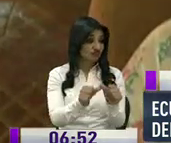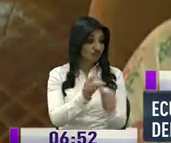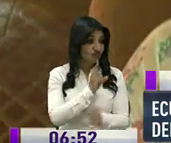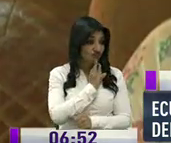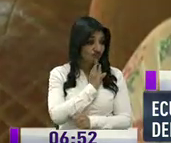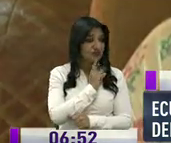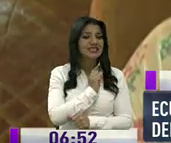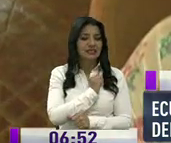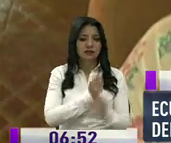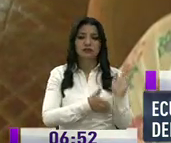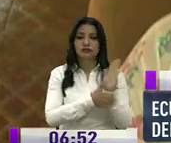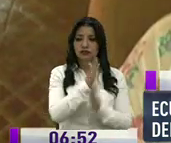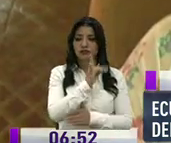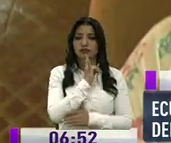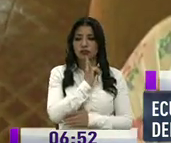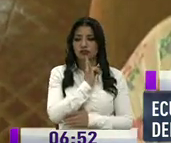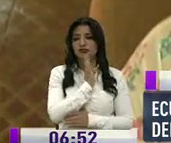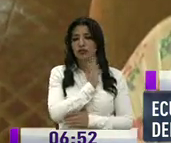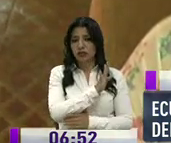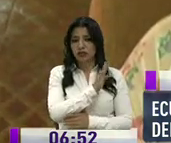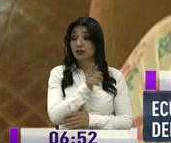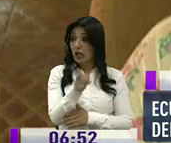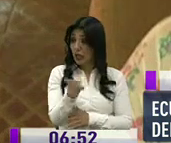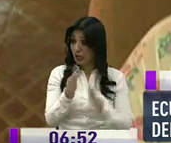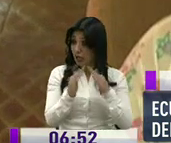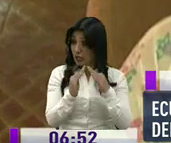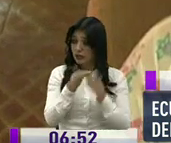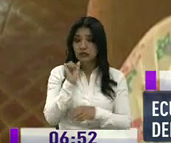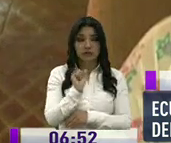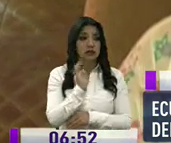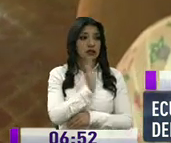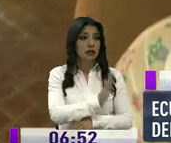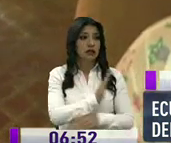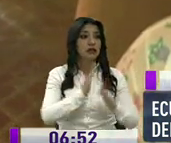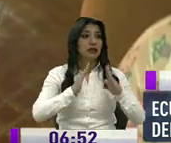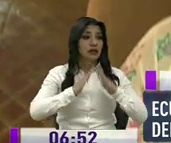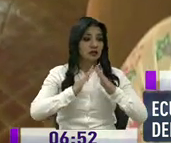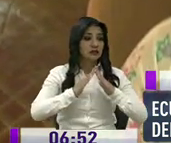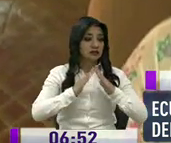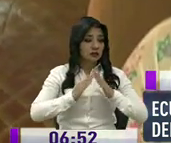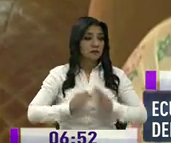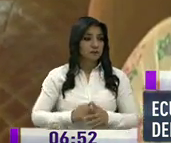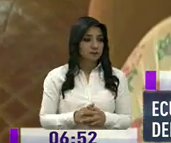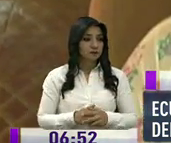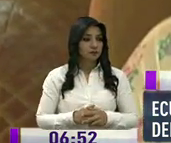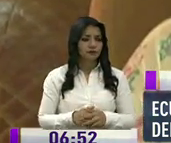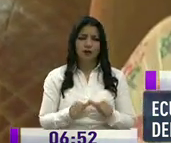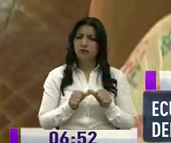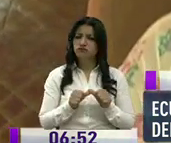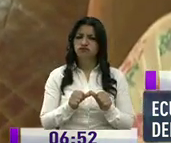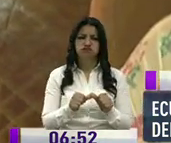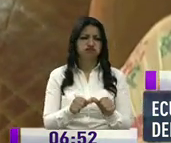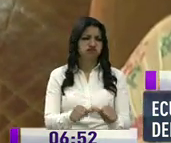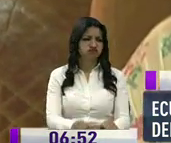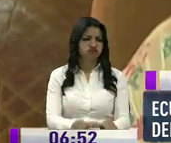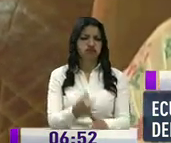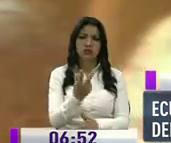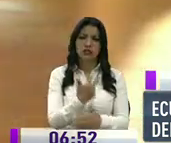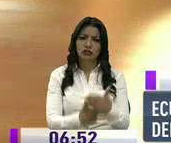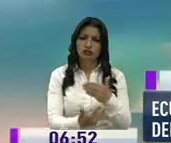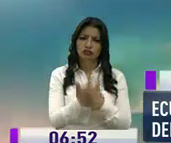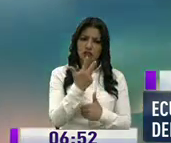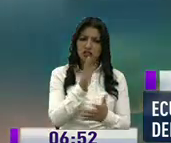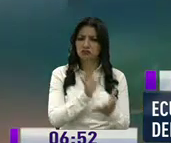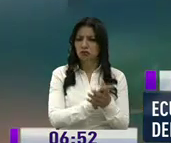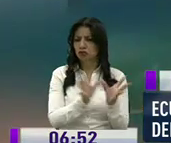ella fue a Estados Unidos. Allá vivía. Sí, allá vivía y allá tuvo sus tres hijos, su